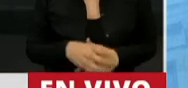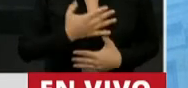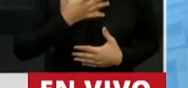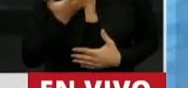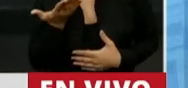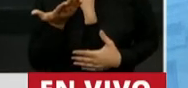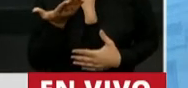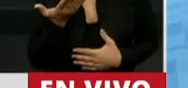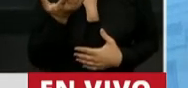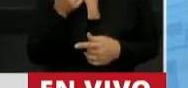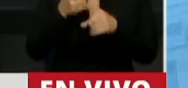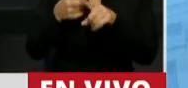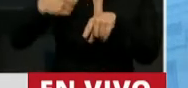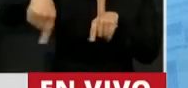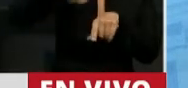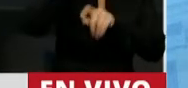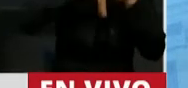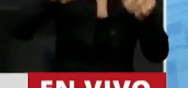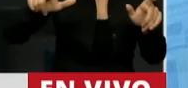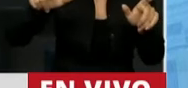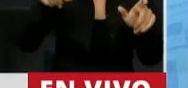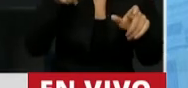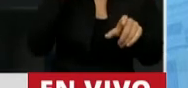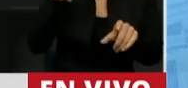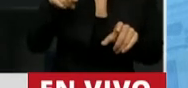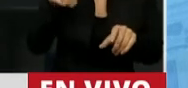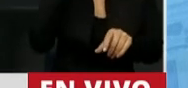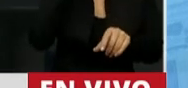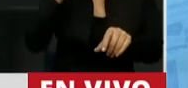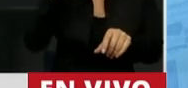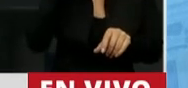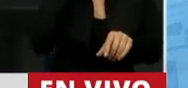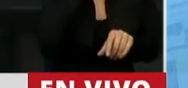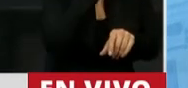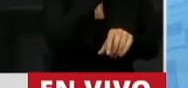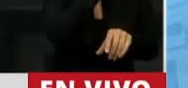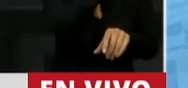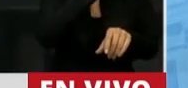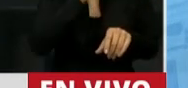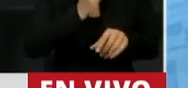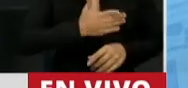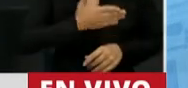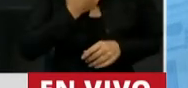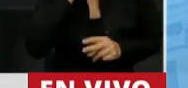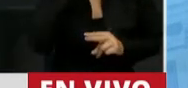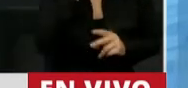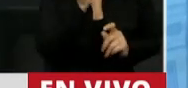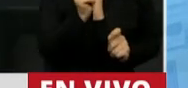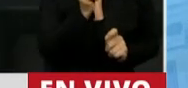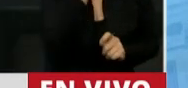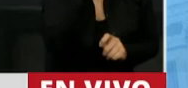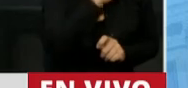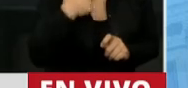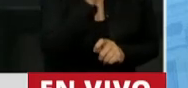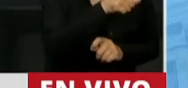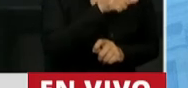amor por sus semejantes, él se inspiró siempre en un gran amor y respeto por sus padres. De ese